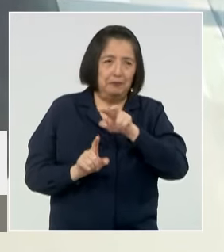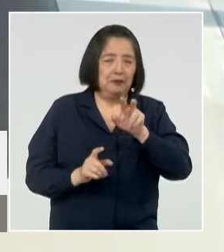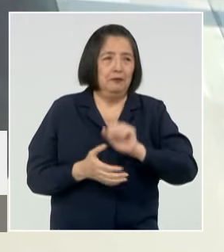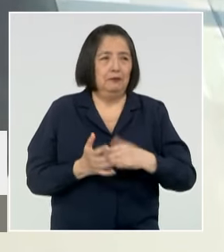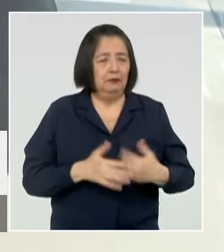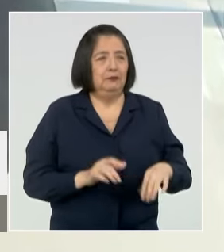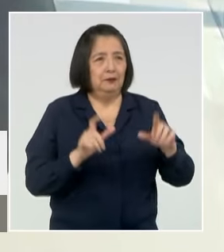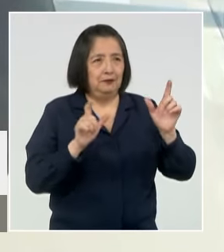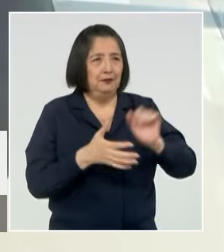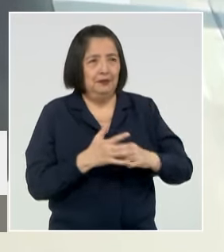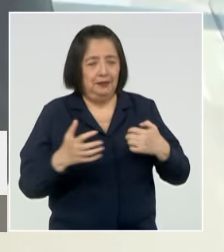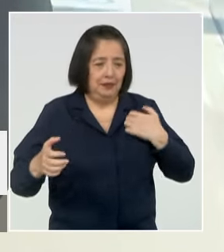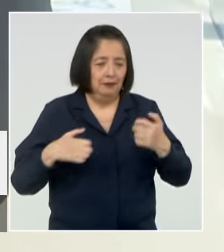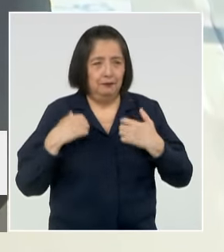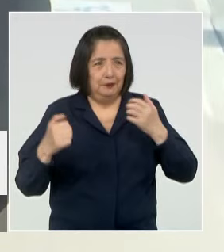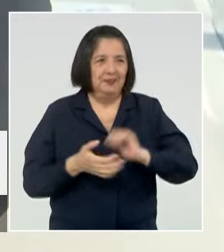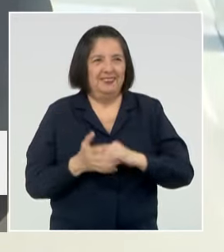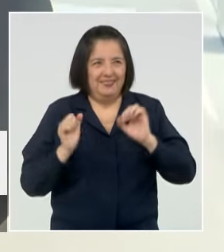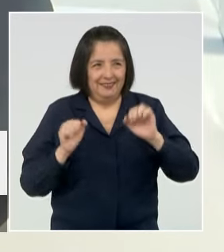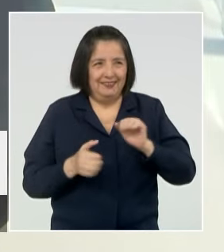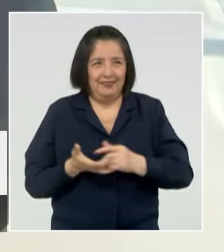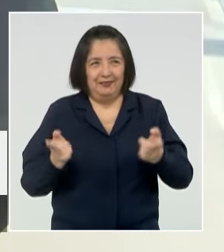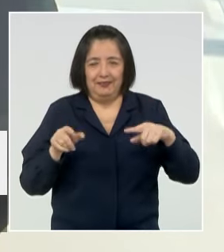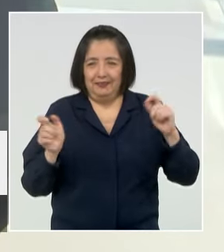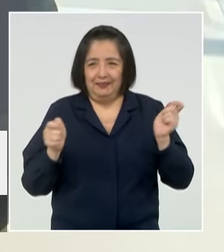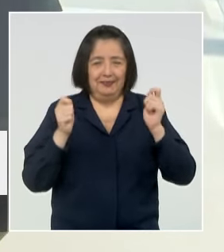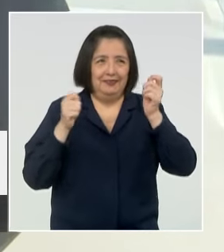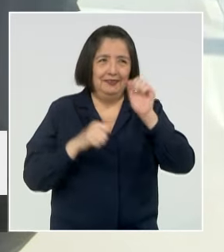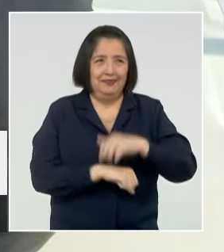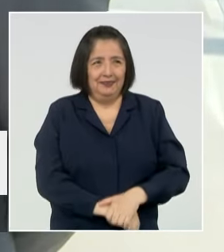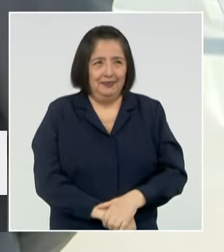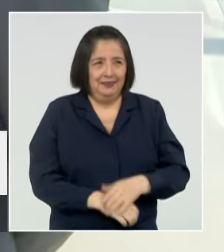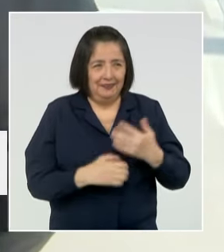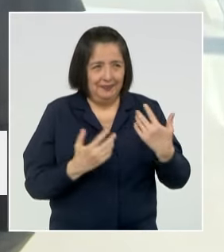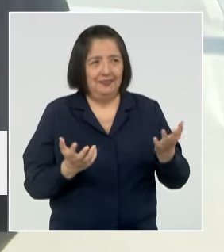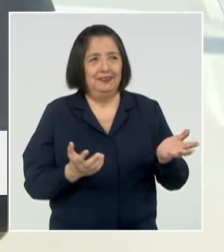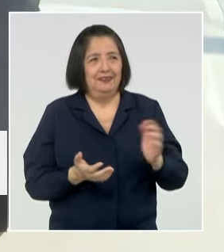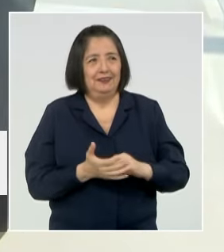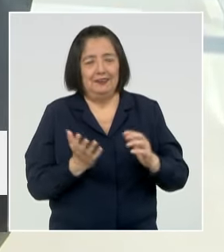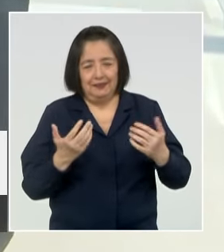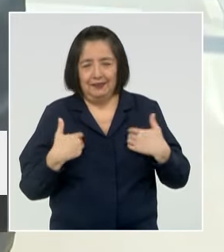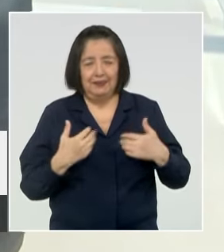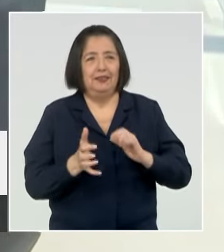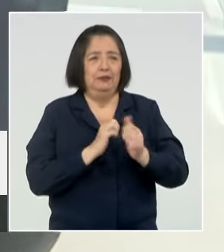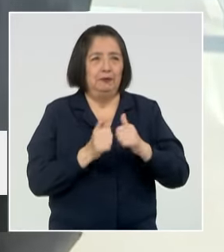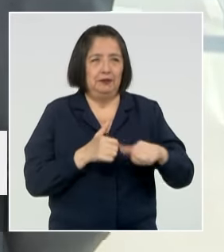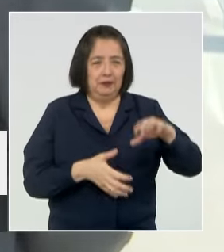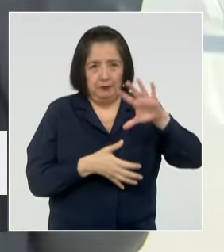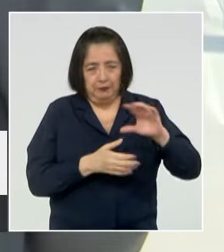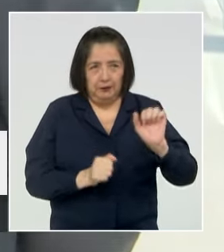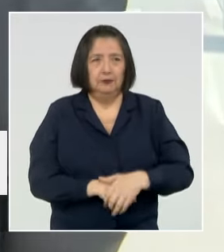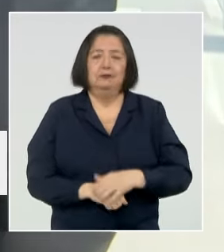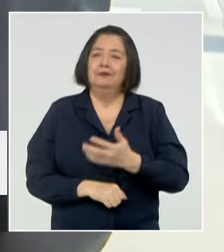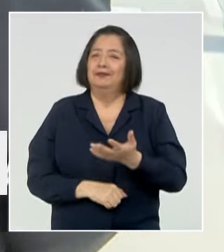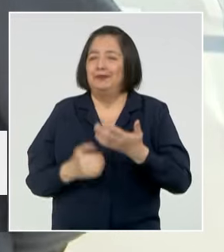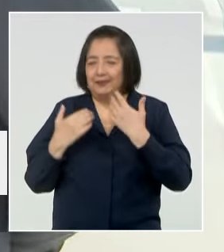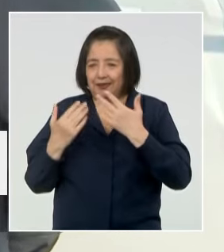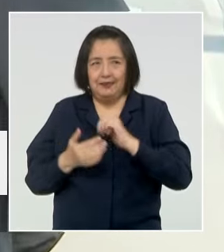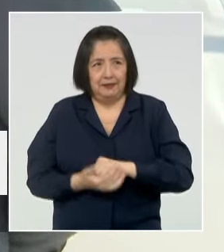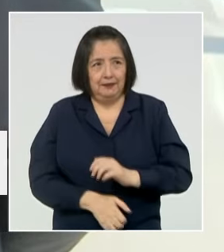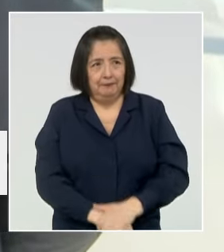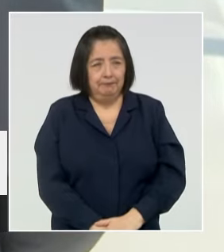set en TV, la emoción albergada al momento de celebrar, el momento de albergar nuevamente unos Juegos Panamericanos. Carlos, bienvenido. Sí, muchas gracias,